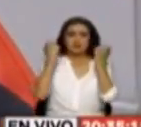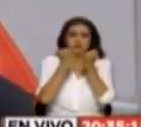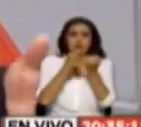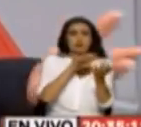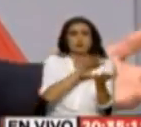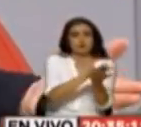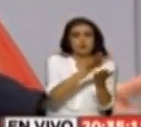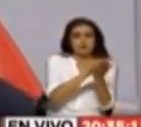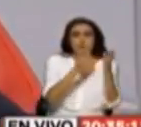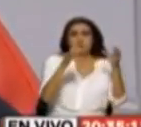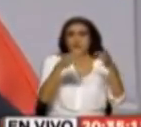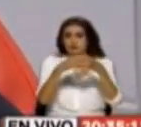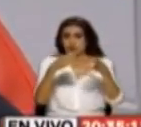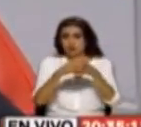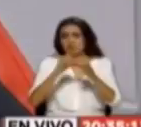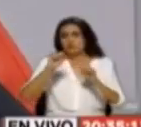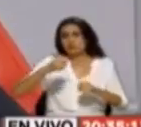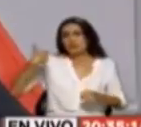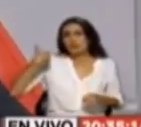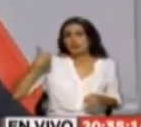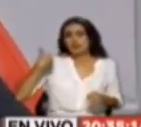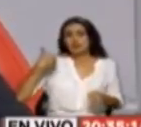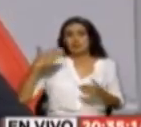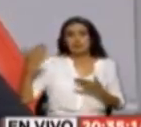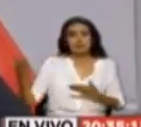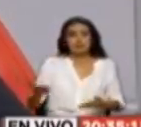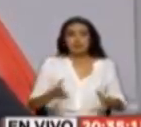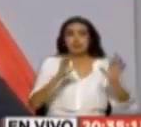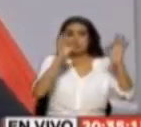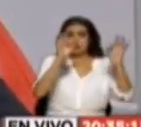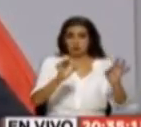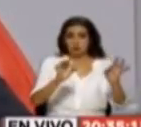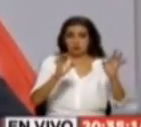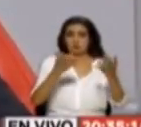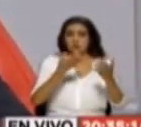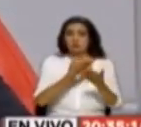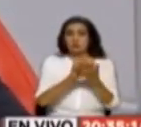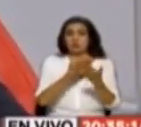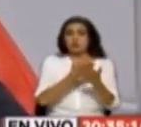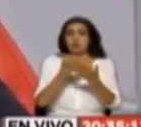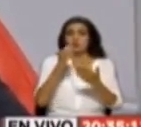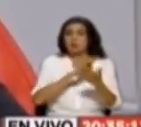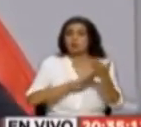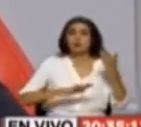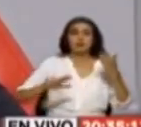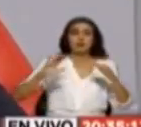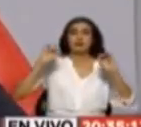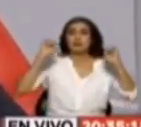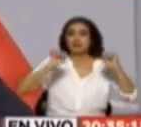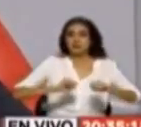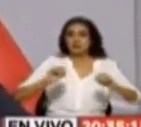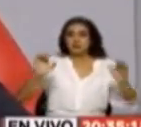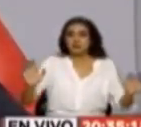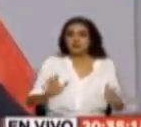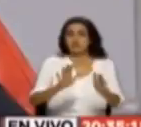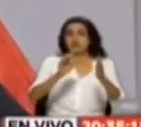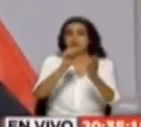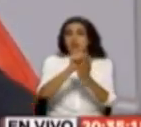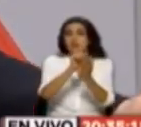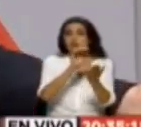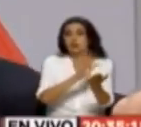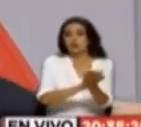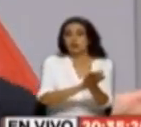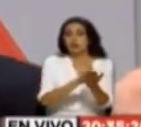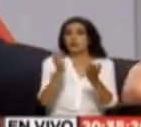cooperativas de ahorro y crédito y demás, acceder precisamente a estos recursos para poder así impulsar los proyectos